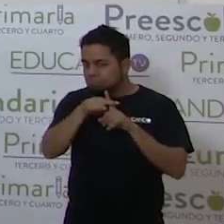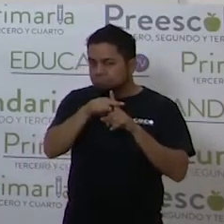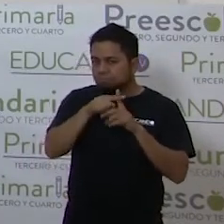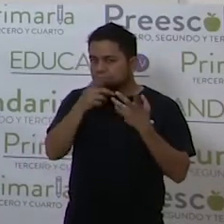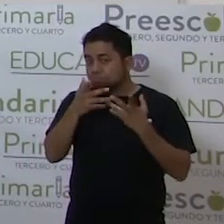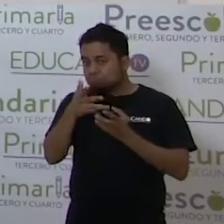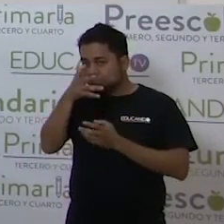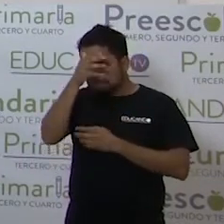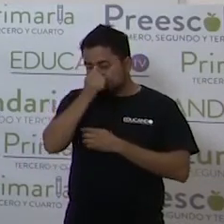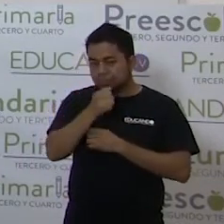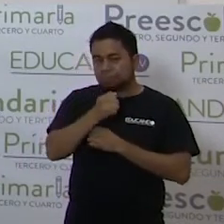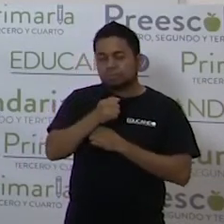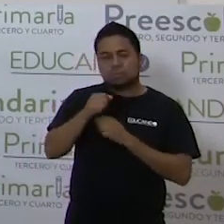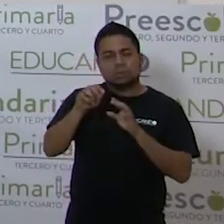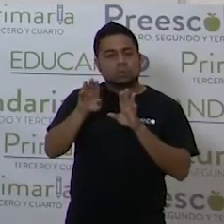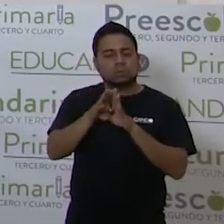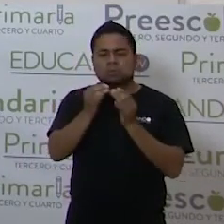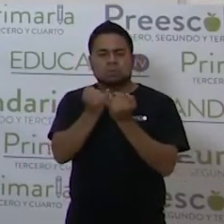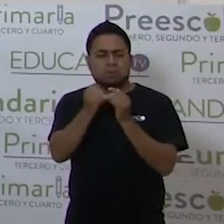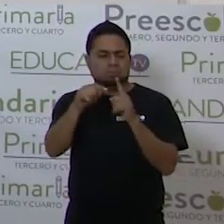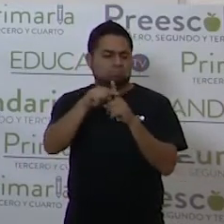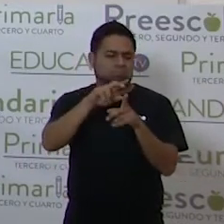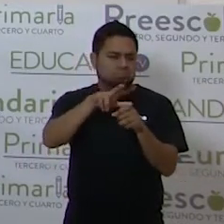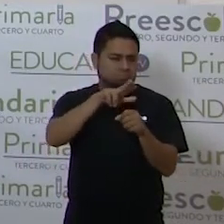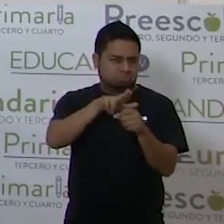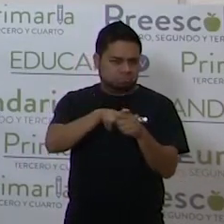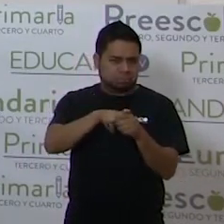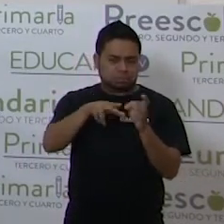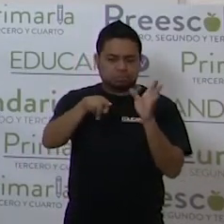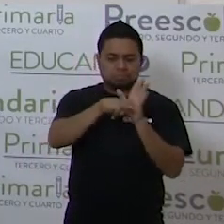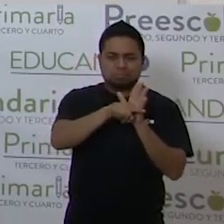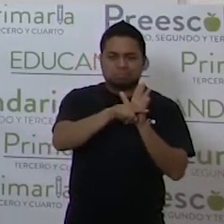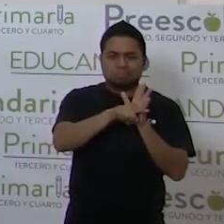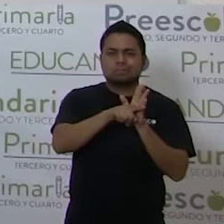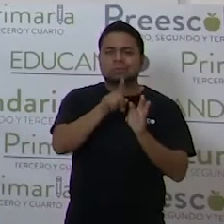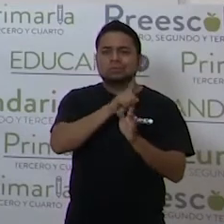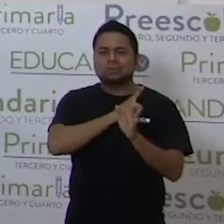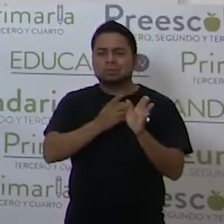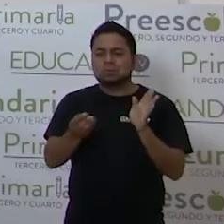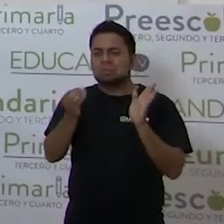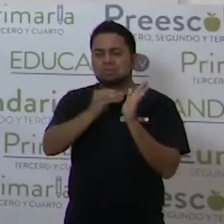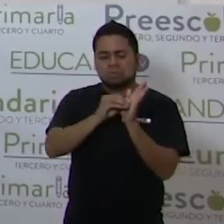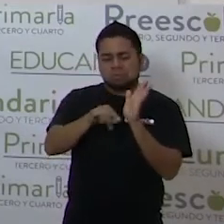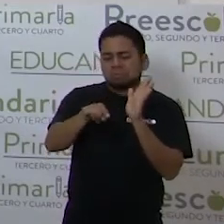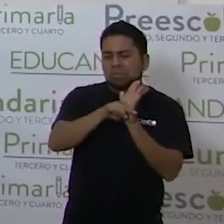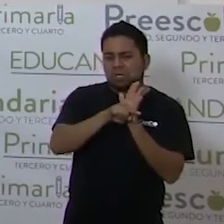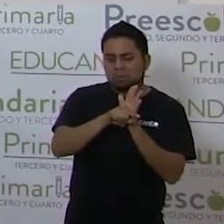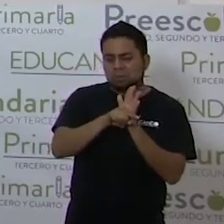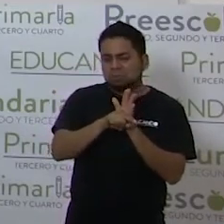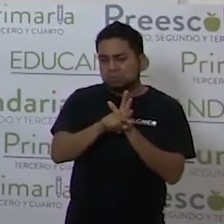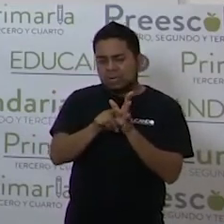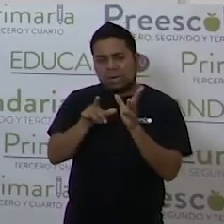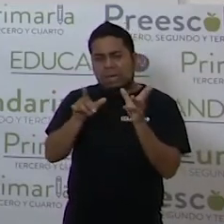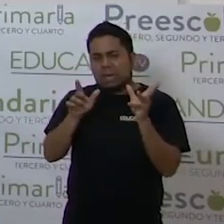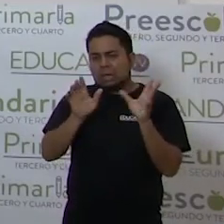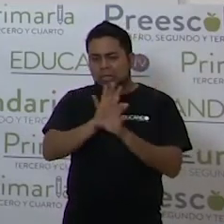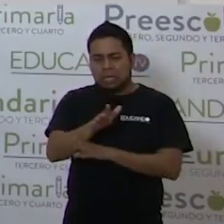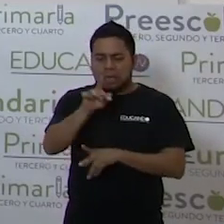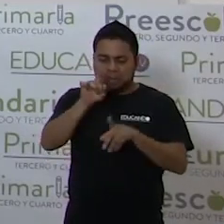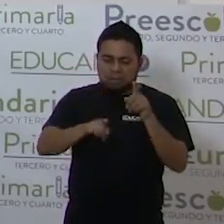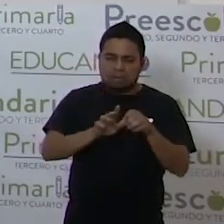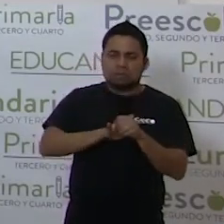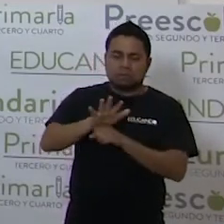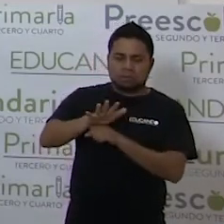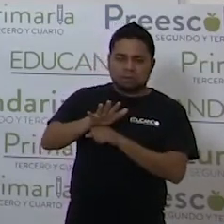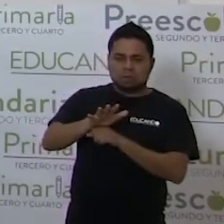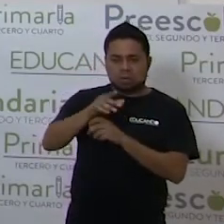que con signos positivos cuando trabajamos con negativos simplemente colocamos el signo correspondiente dependiendo de la operación que hagamos